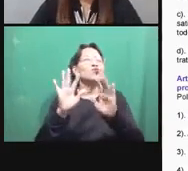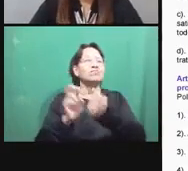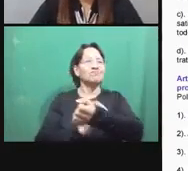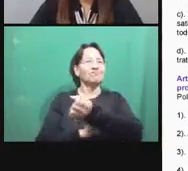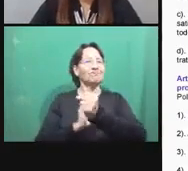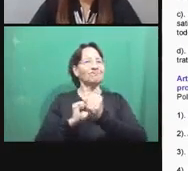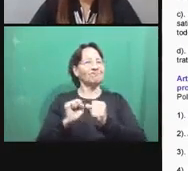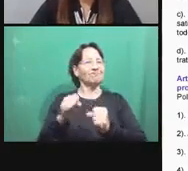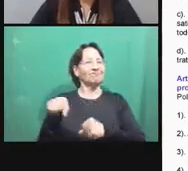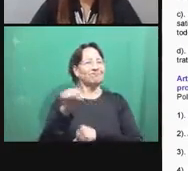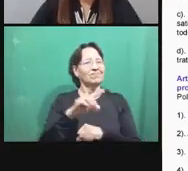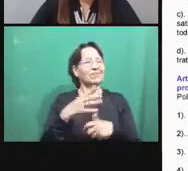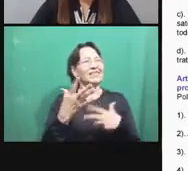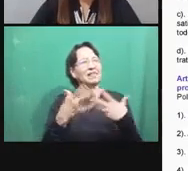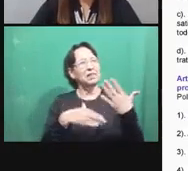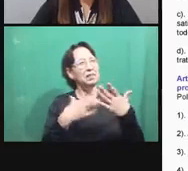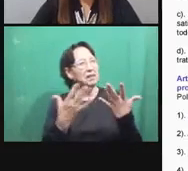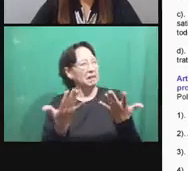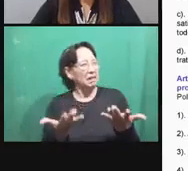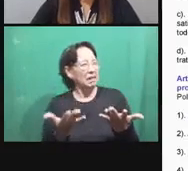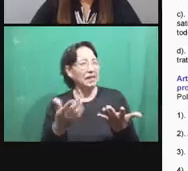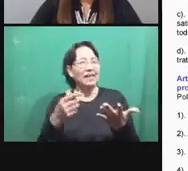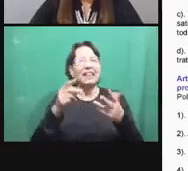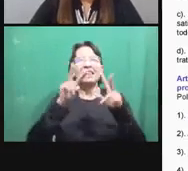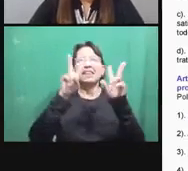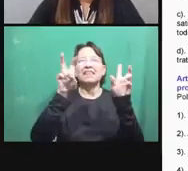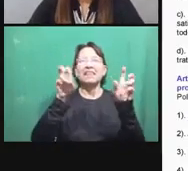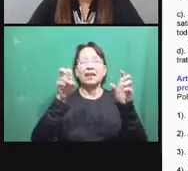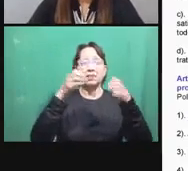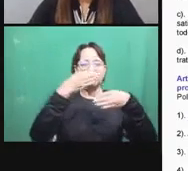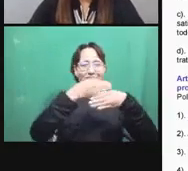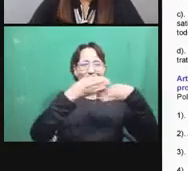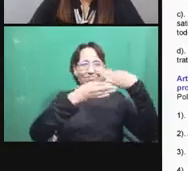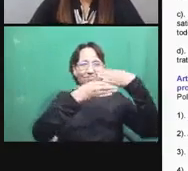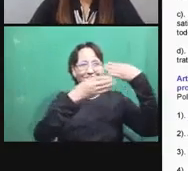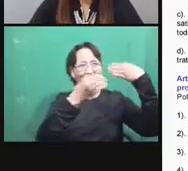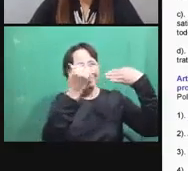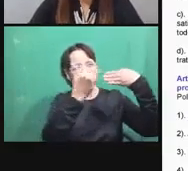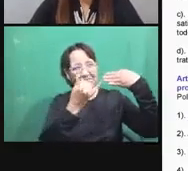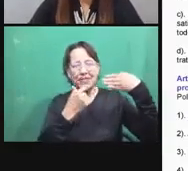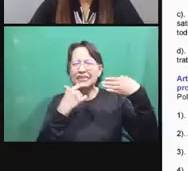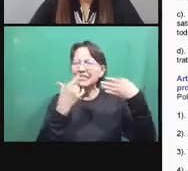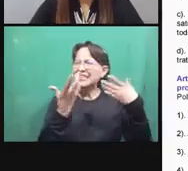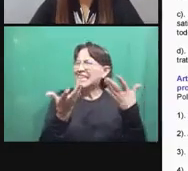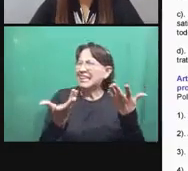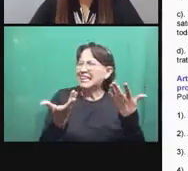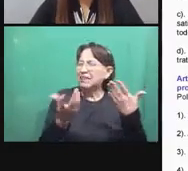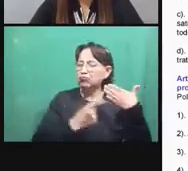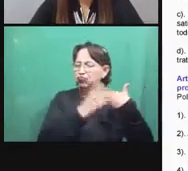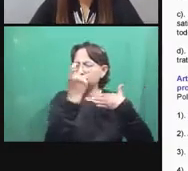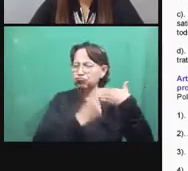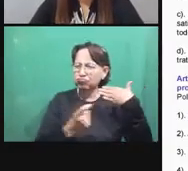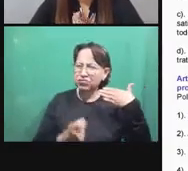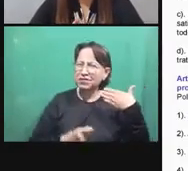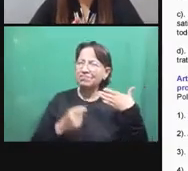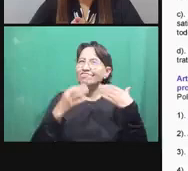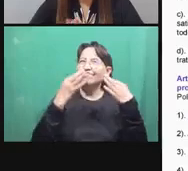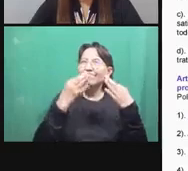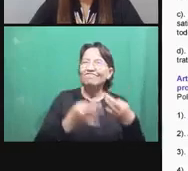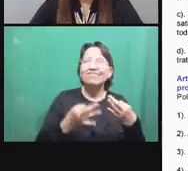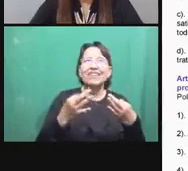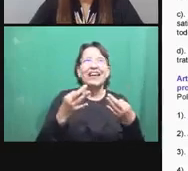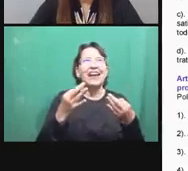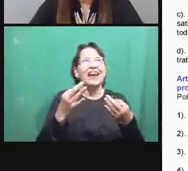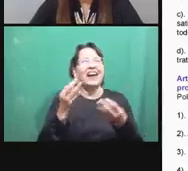encargado, donde entraría en este caso el muralismo. Se puede considerar al graffiti como un arte con carácter